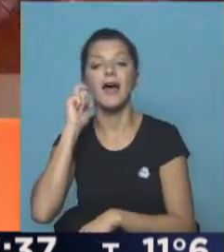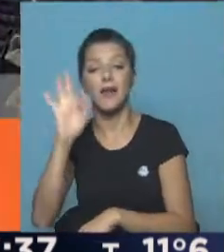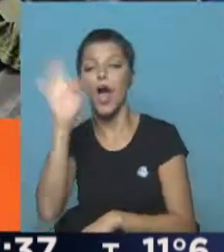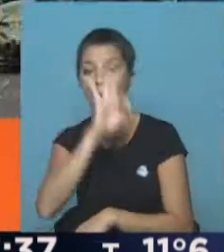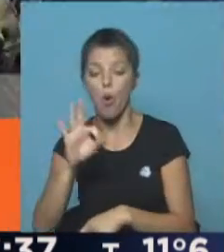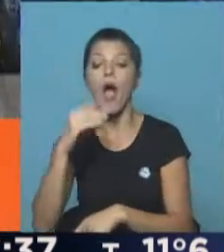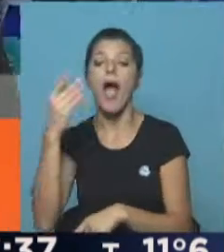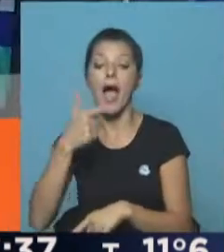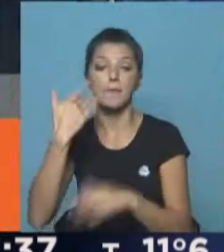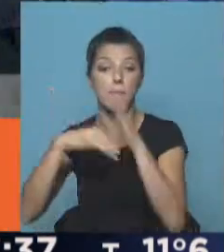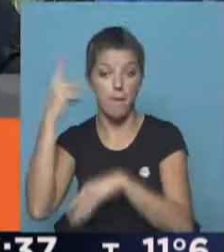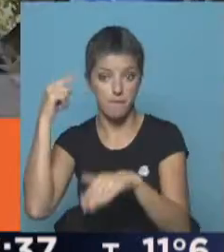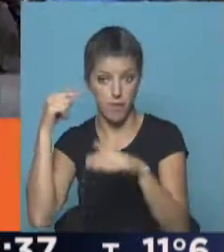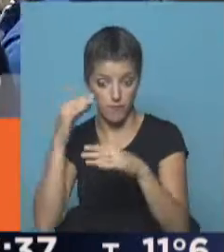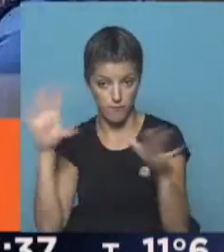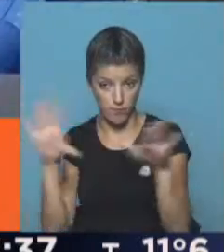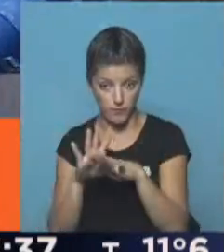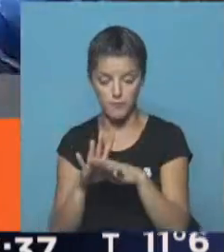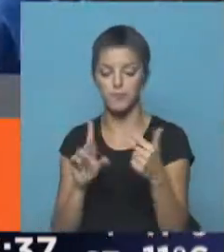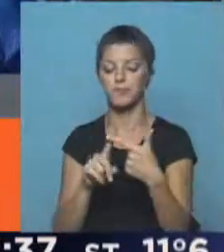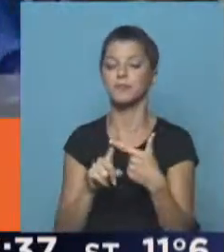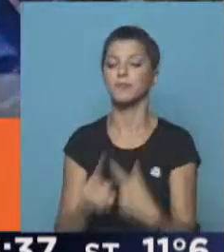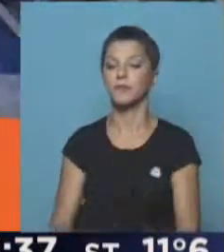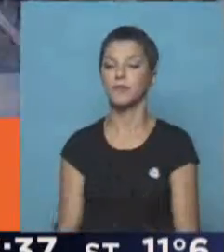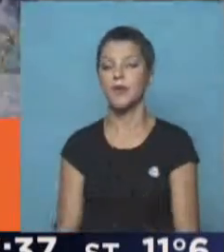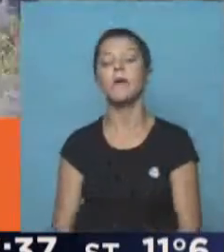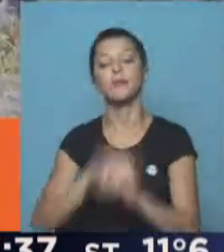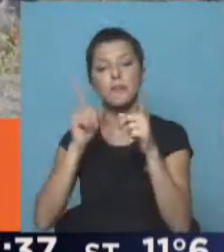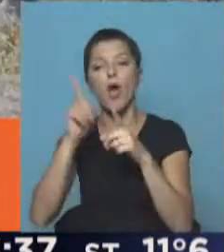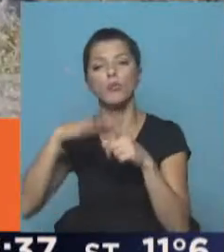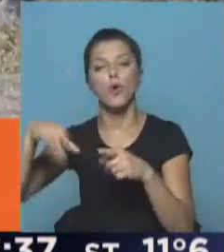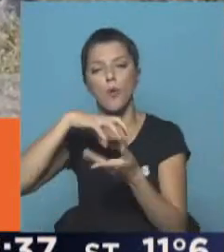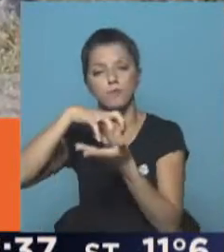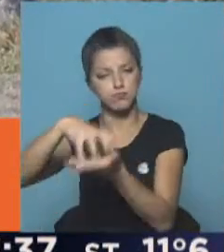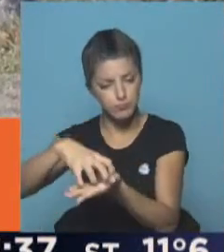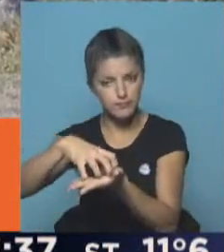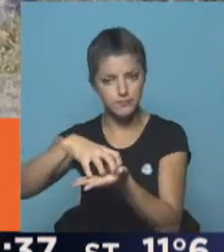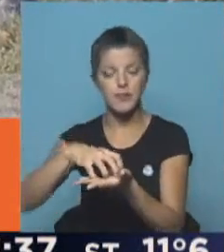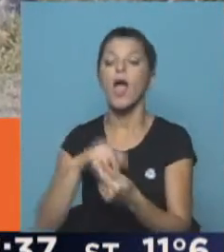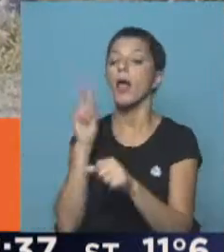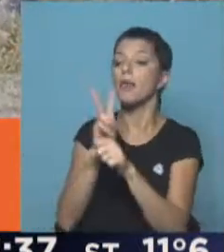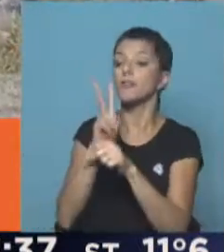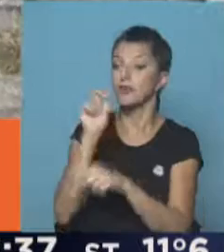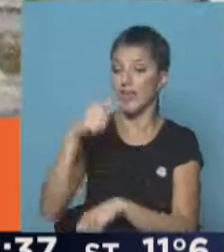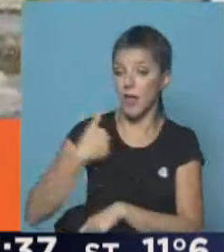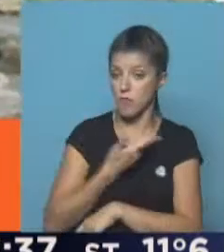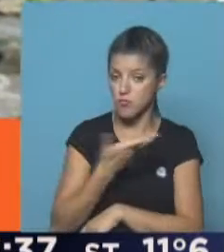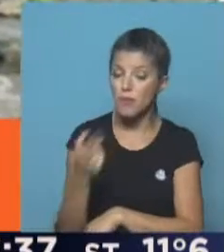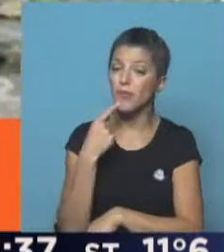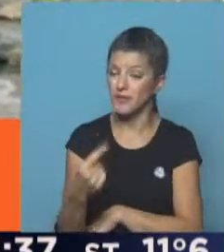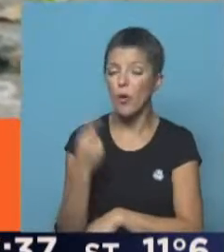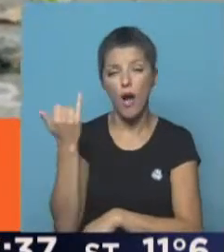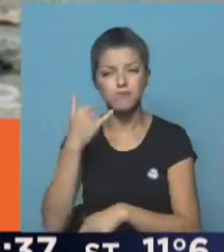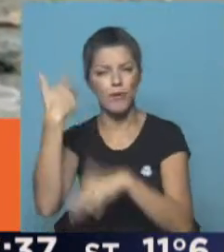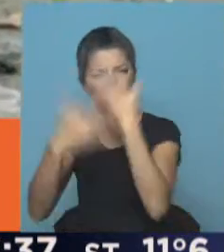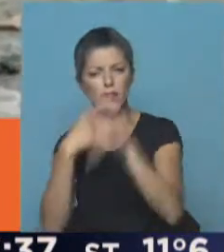calibre. No obstante, persisten algunos bolsones de violencia. La Defensoría del Pueblo advirtió sobre una ola de